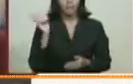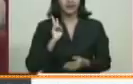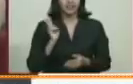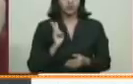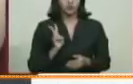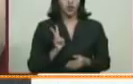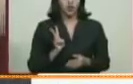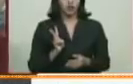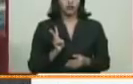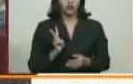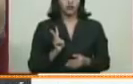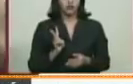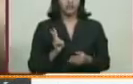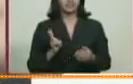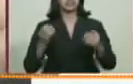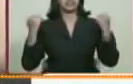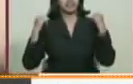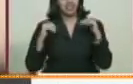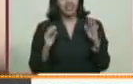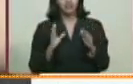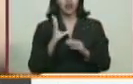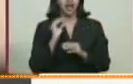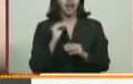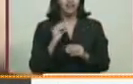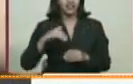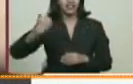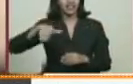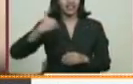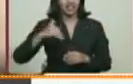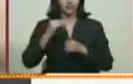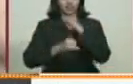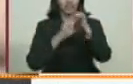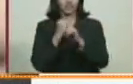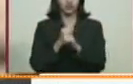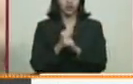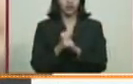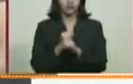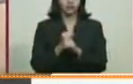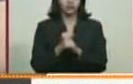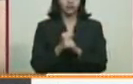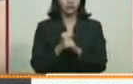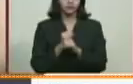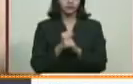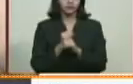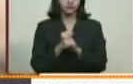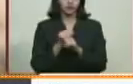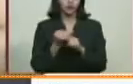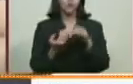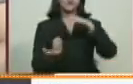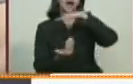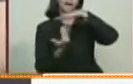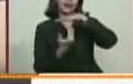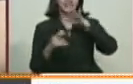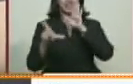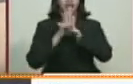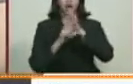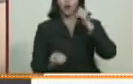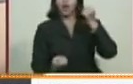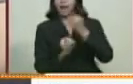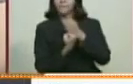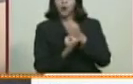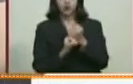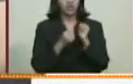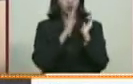vía, incluso de ellos hablar del derecho internacional, con una base legal, con apoyo, quién sabe tú, de